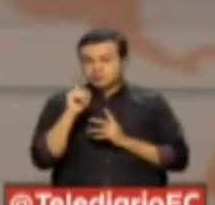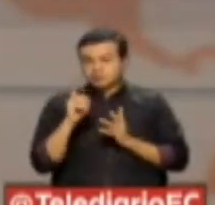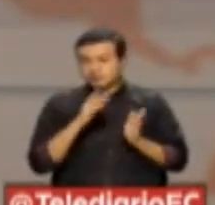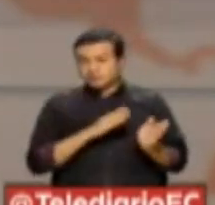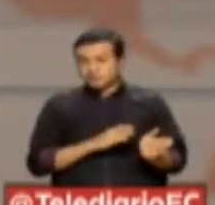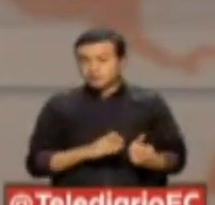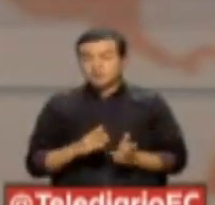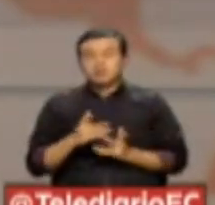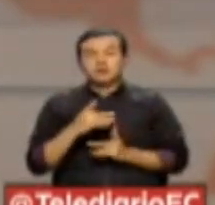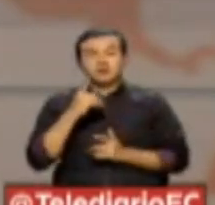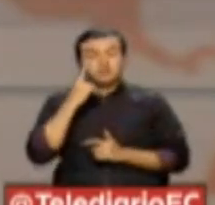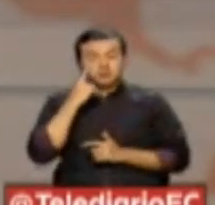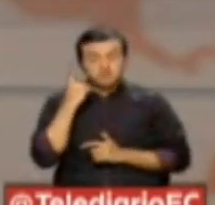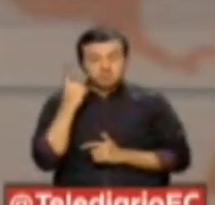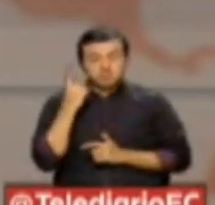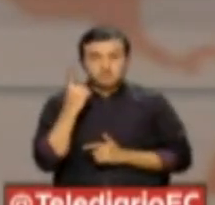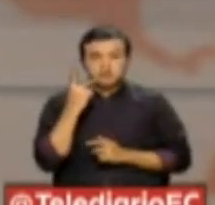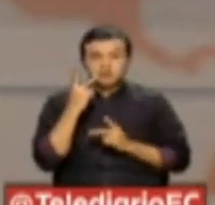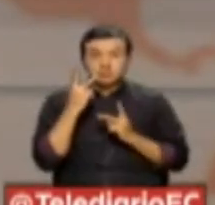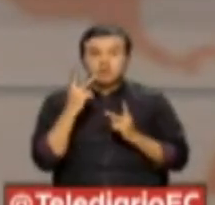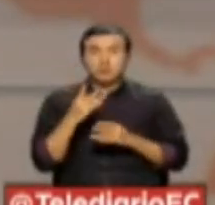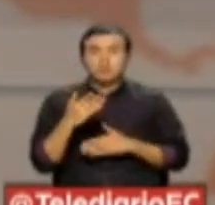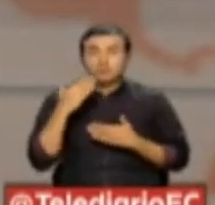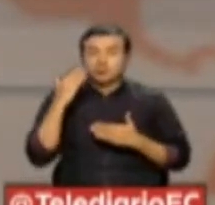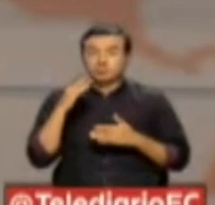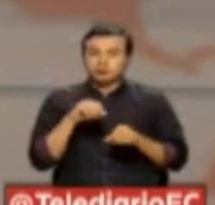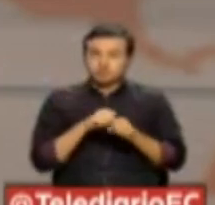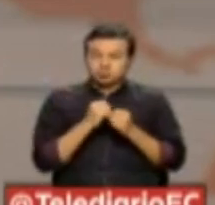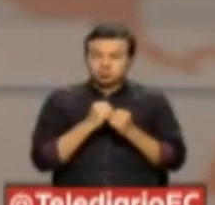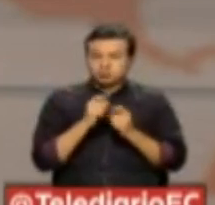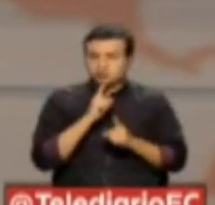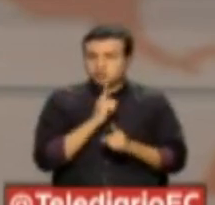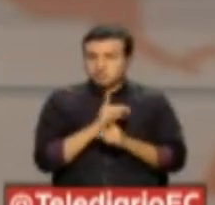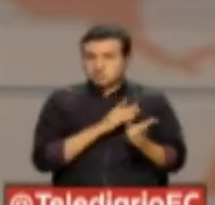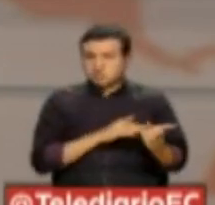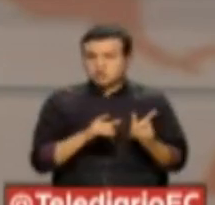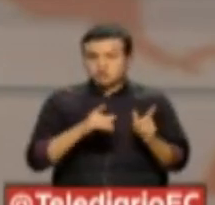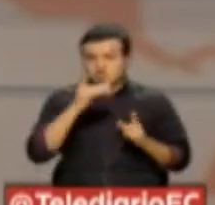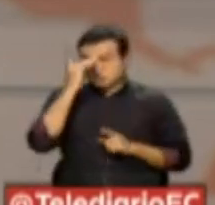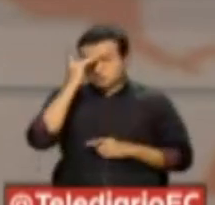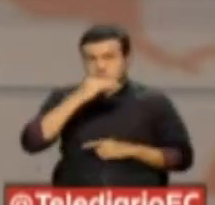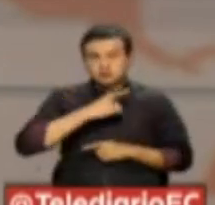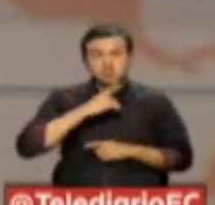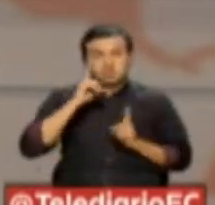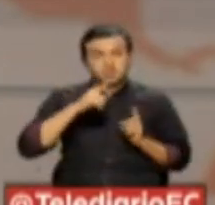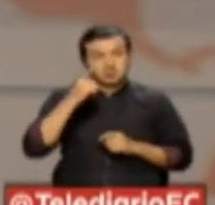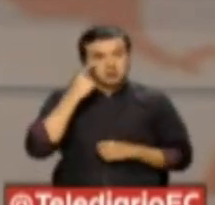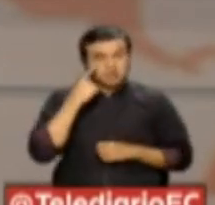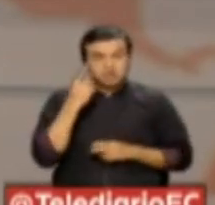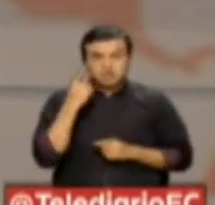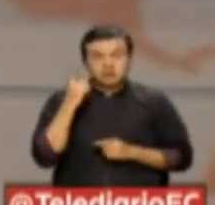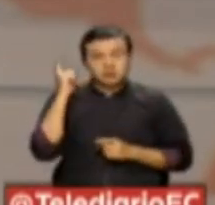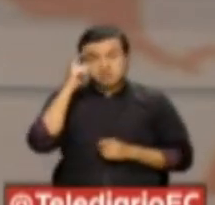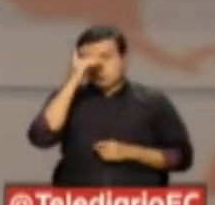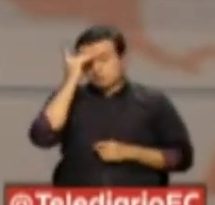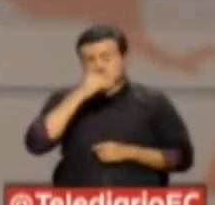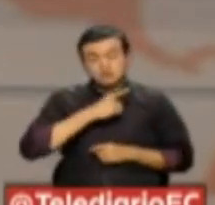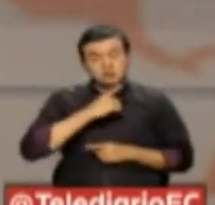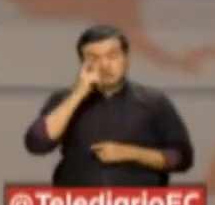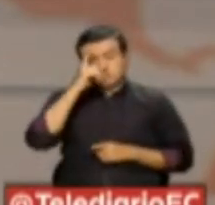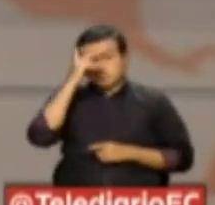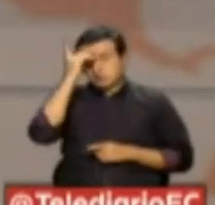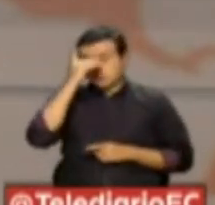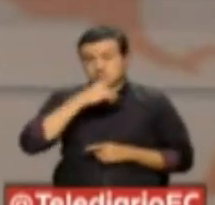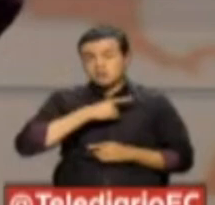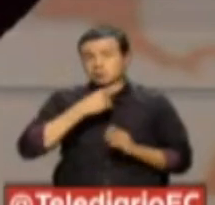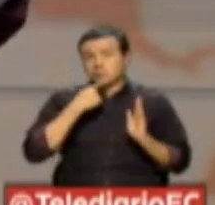construir es un escenario político y social que permita tomar decisiones en algunos casos muy duras con temas